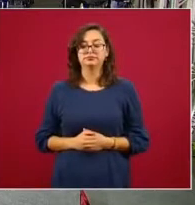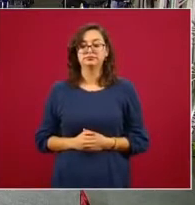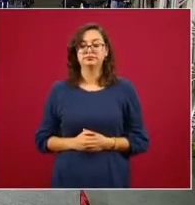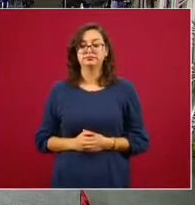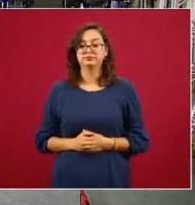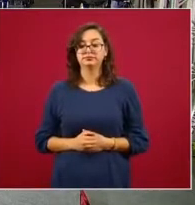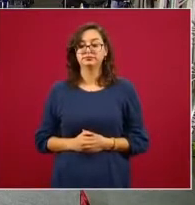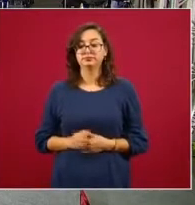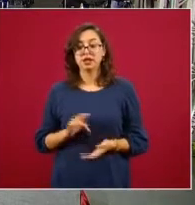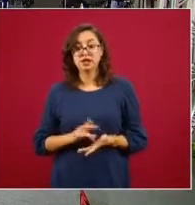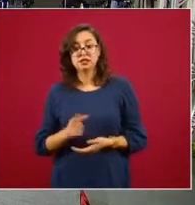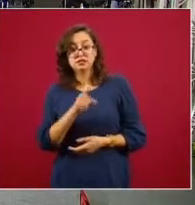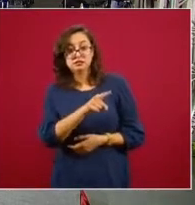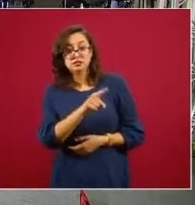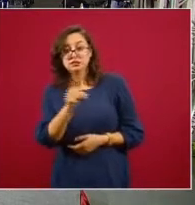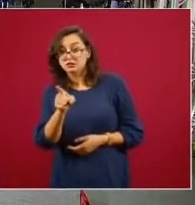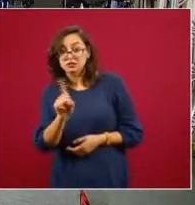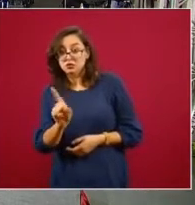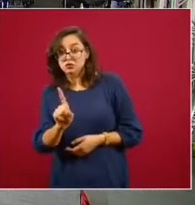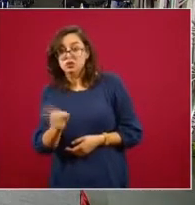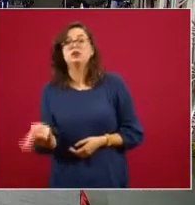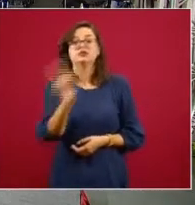No, usted, colega, por favor.